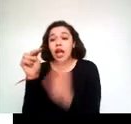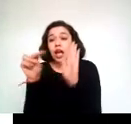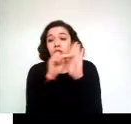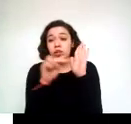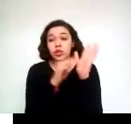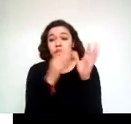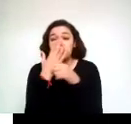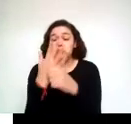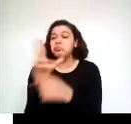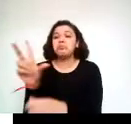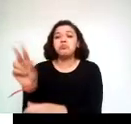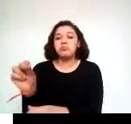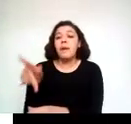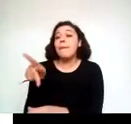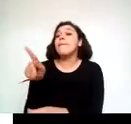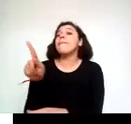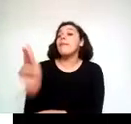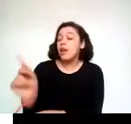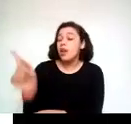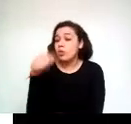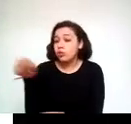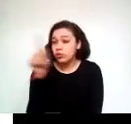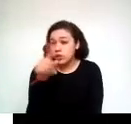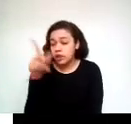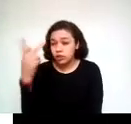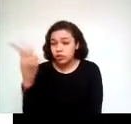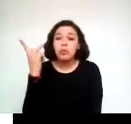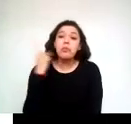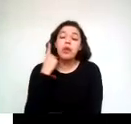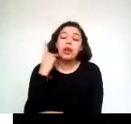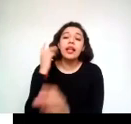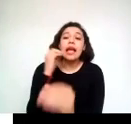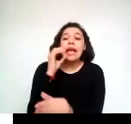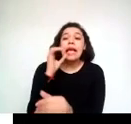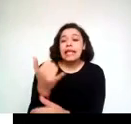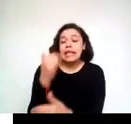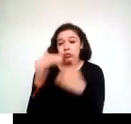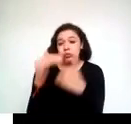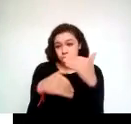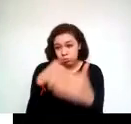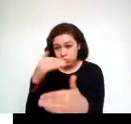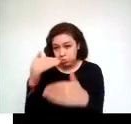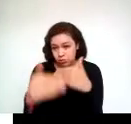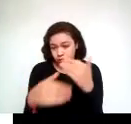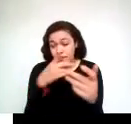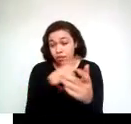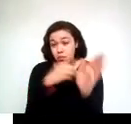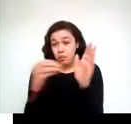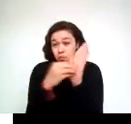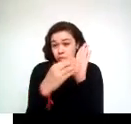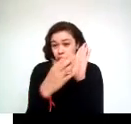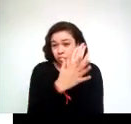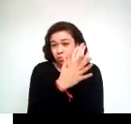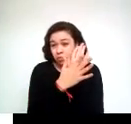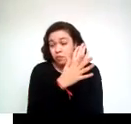Sin embargo, si ustedes dentro de sus políticas y procedimientos establecen el uso de pruebas psicométricas, está bien.